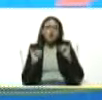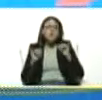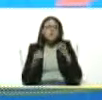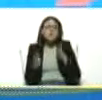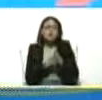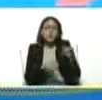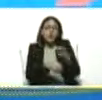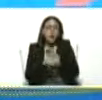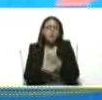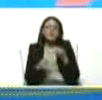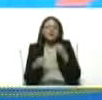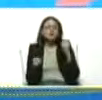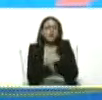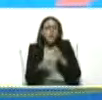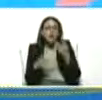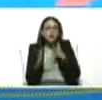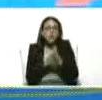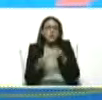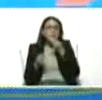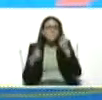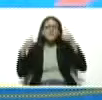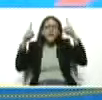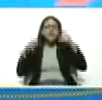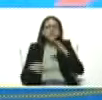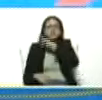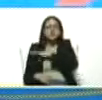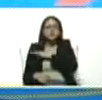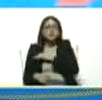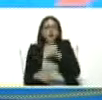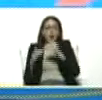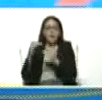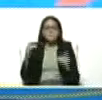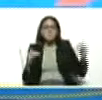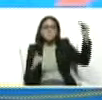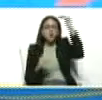social, el más alto.